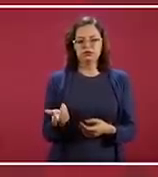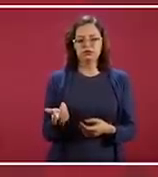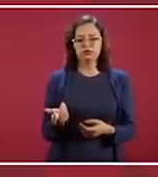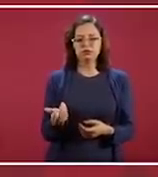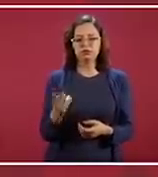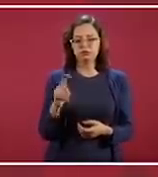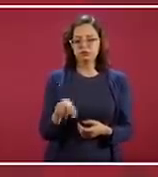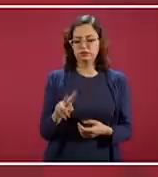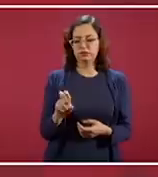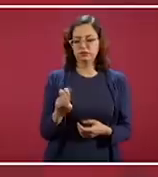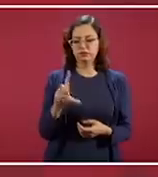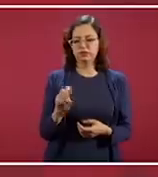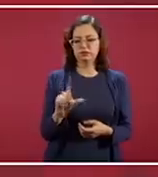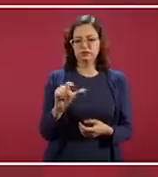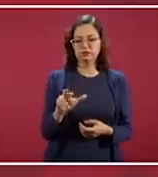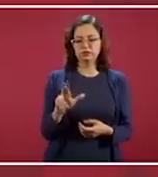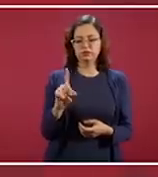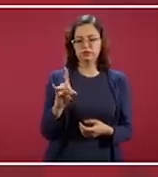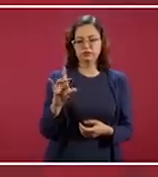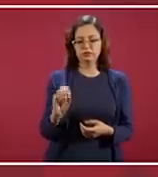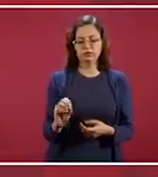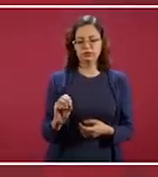Nuevo Laredo,